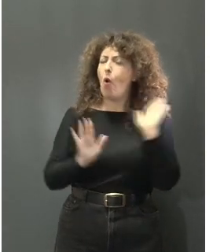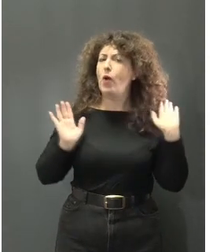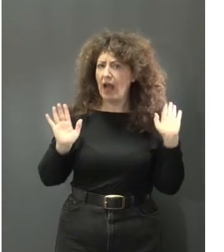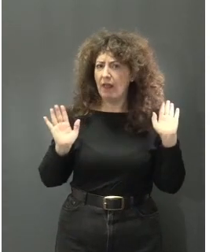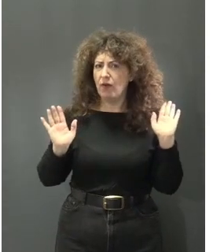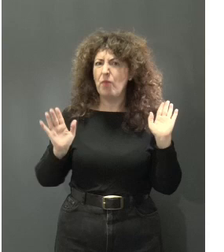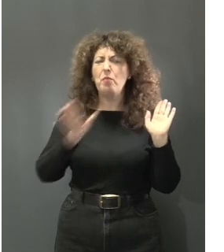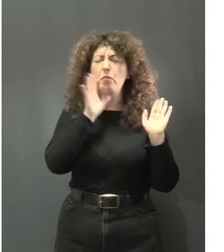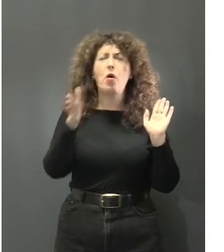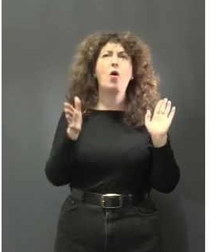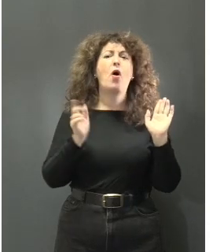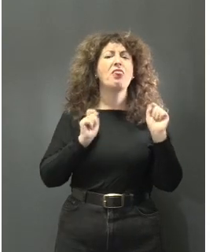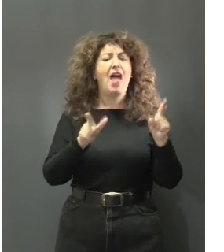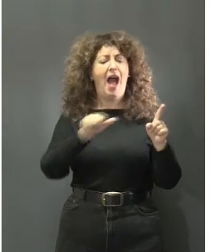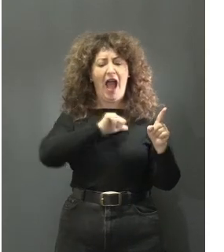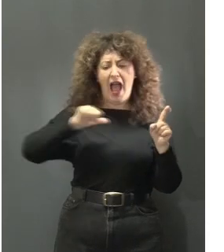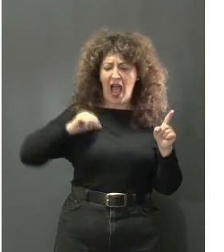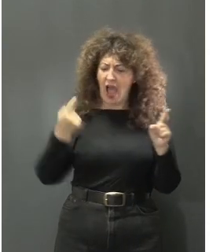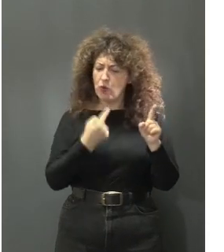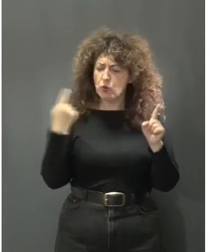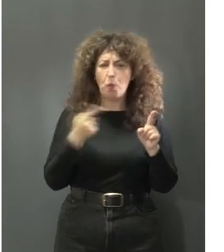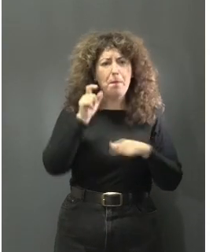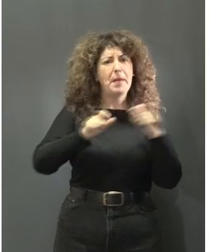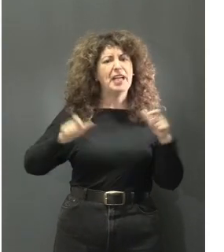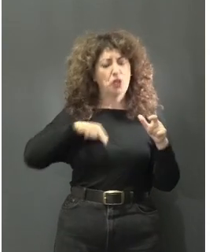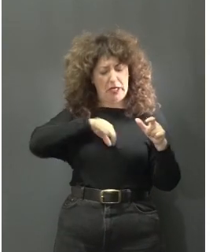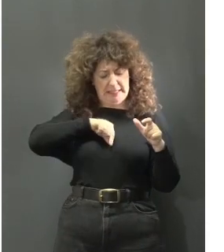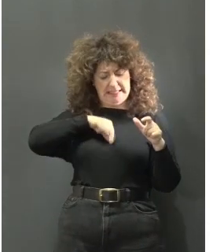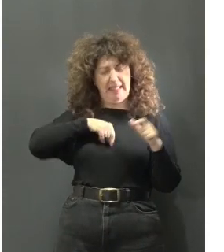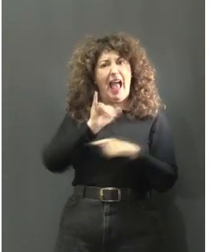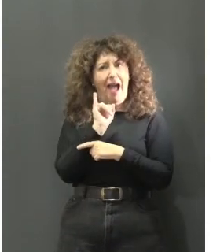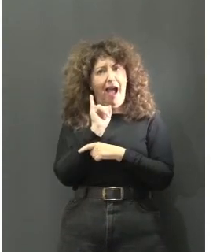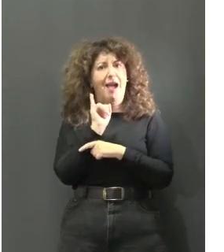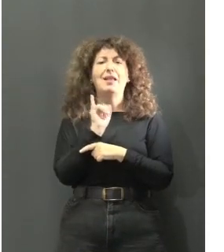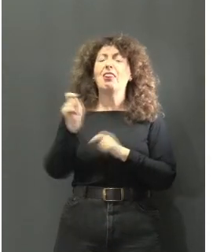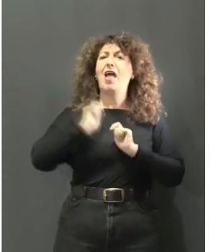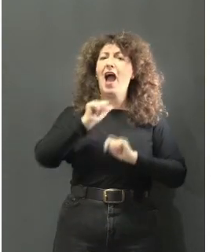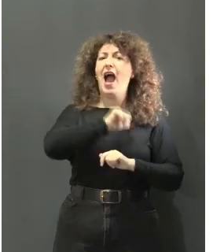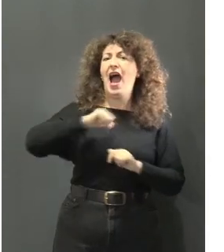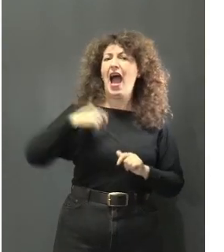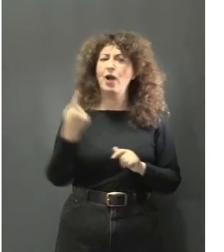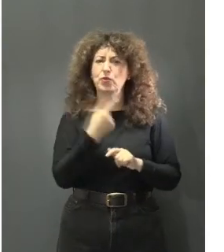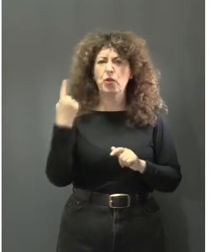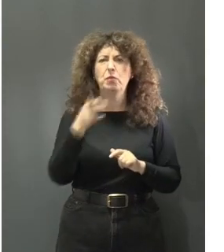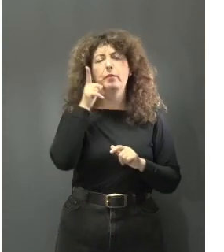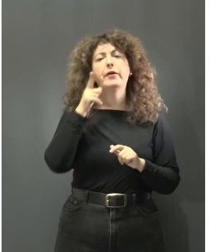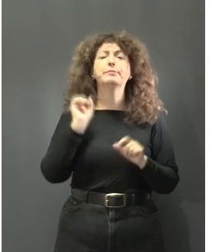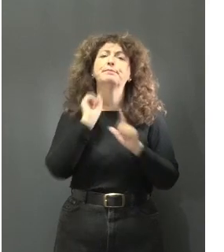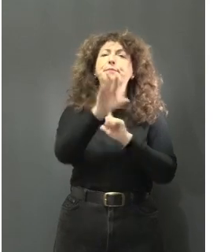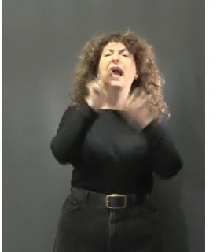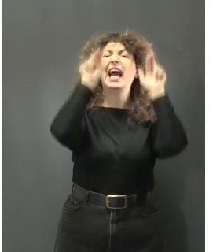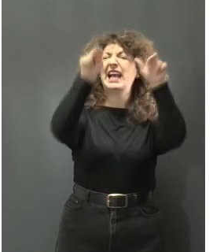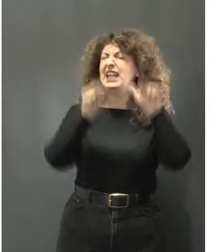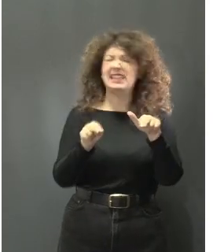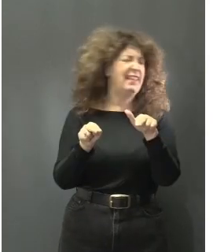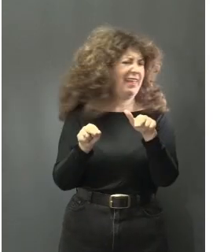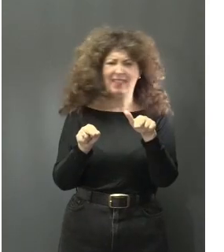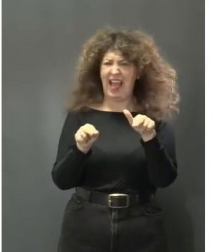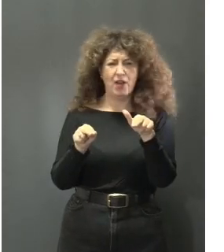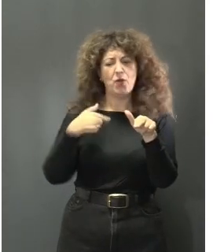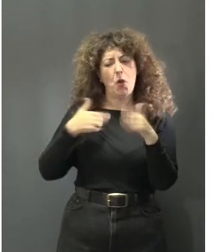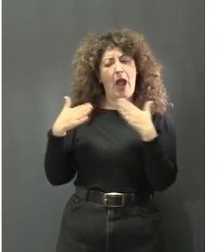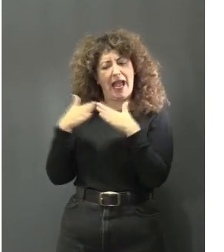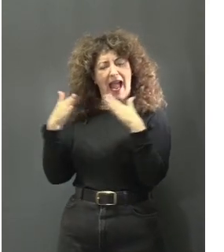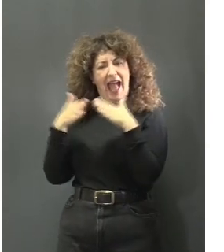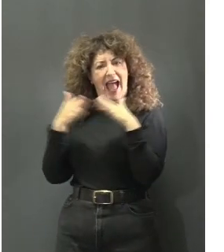pues proporciona muchísima autonomía a muchas personas como alternativa a la institucionalización y pueden permanecer en